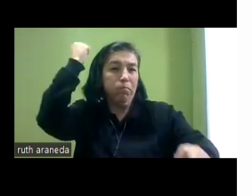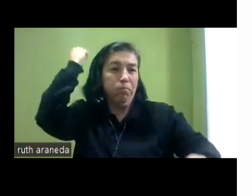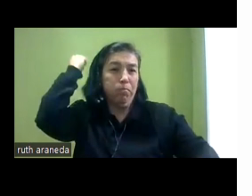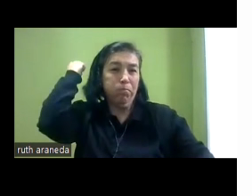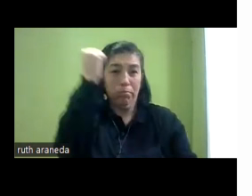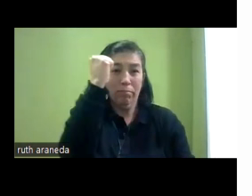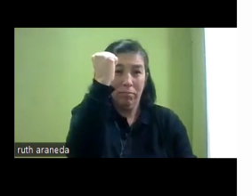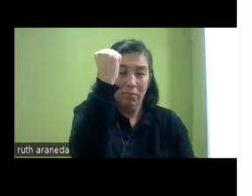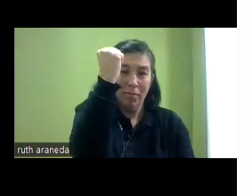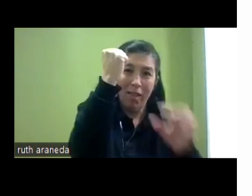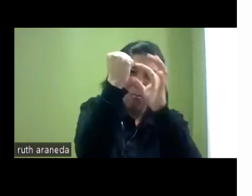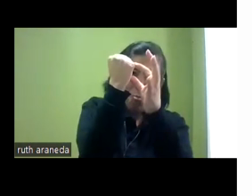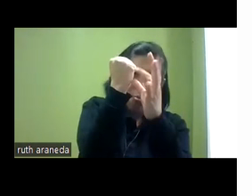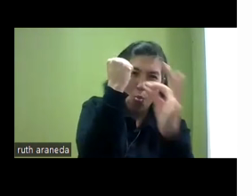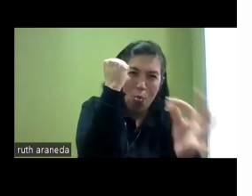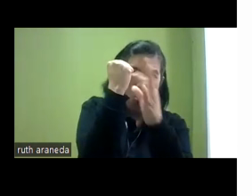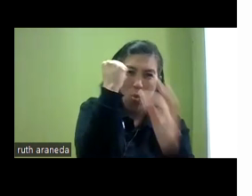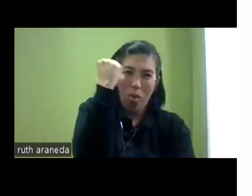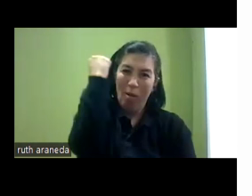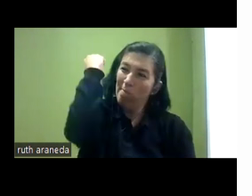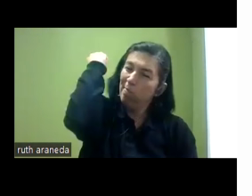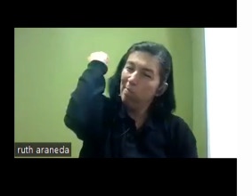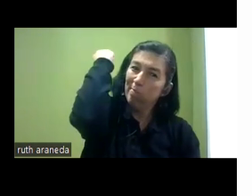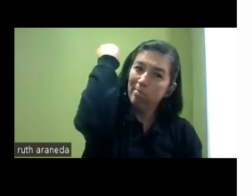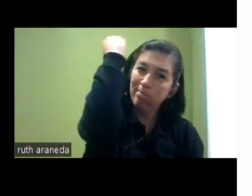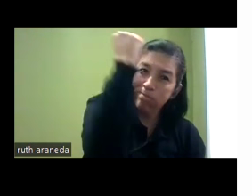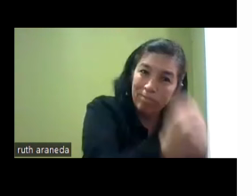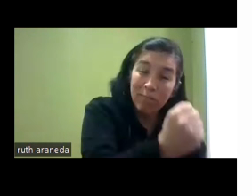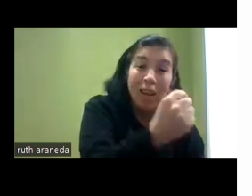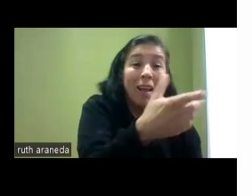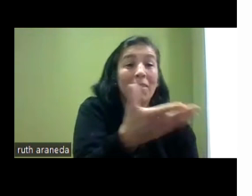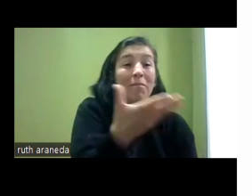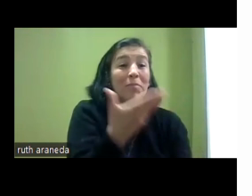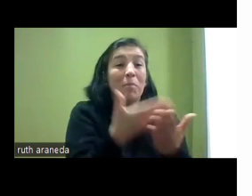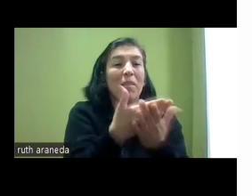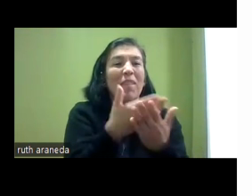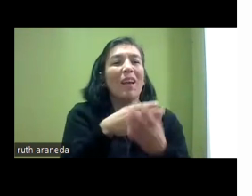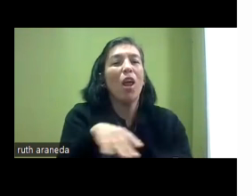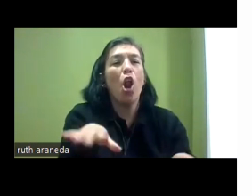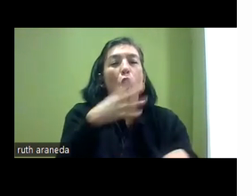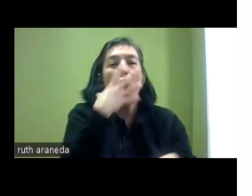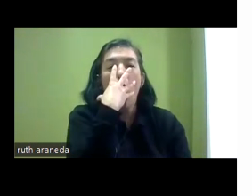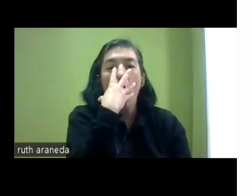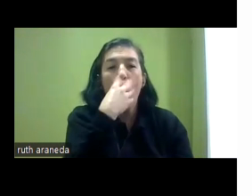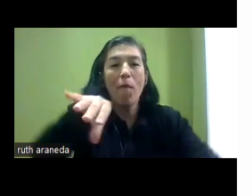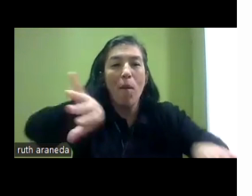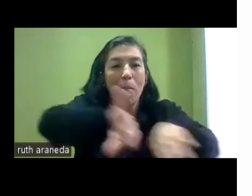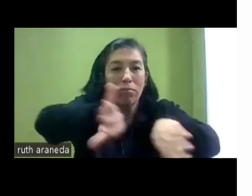arpón con el cual se cazaban los marinos.